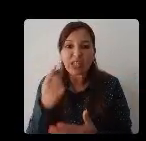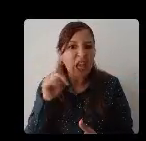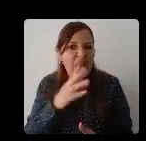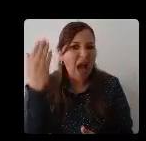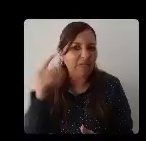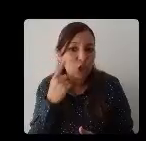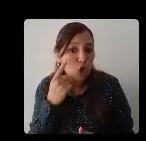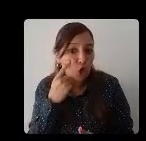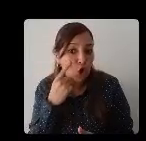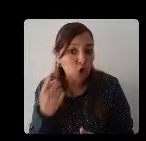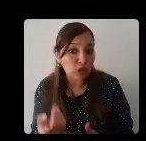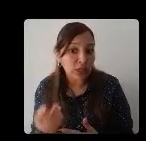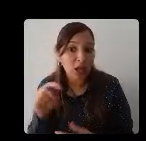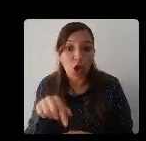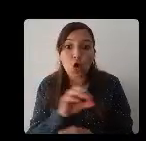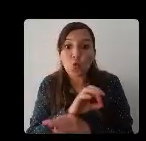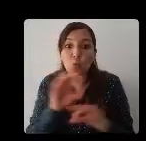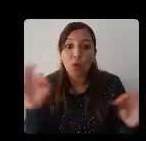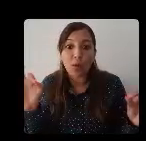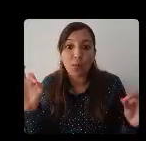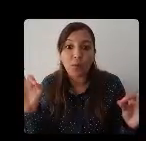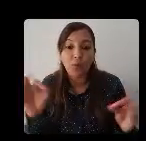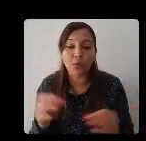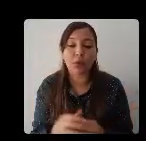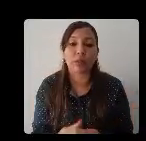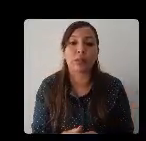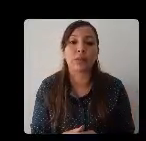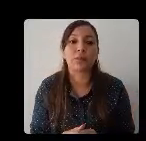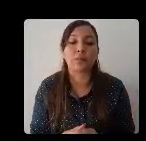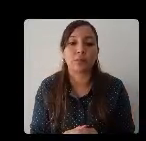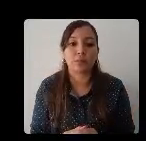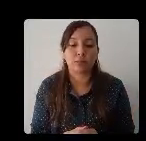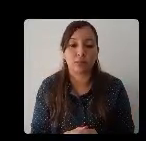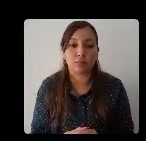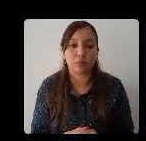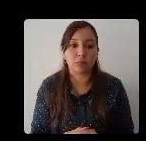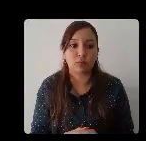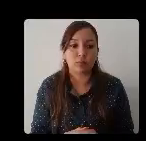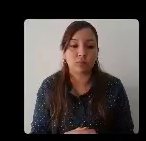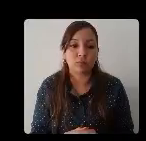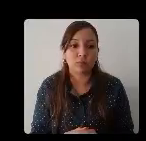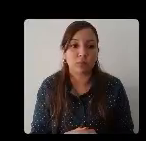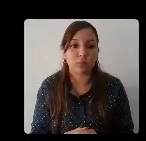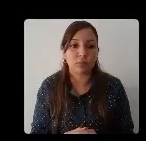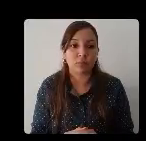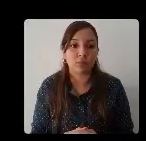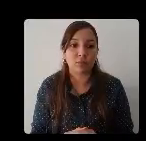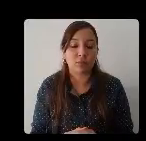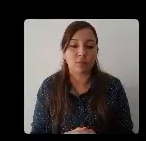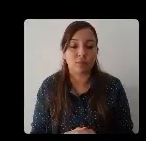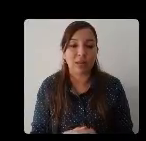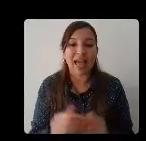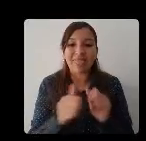turismo? Los retos ha sido seguir cuidándonos, ¿no? Porque hay muchos que se olvidaban, ¿no? Se olvidaban. Ese es el reto. El reto